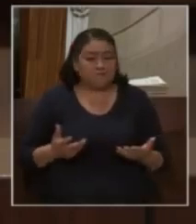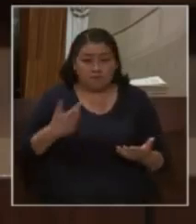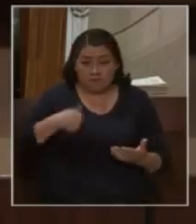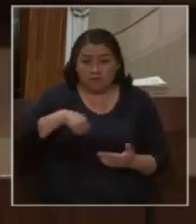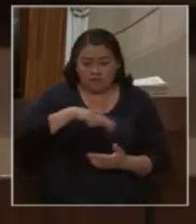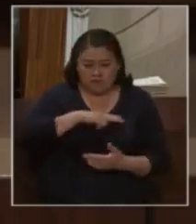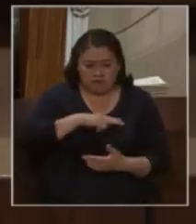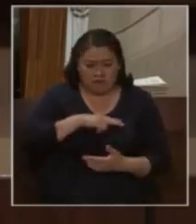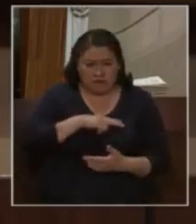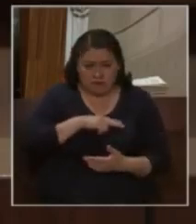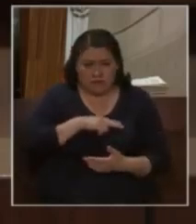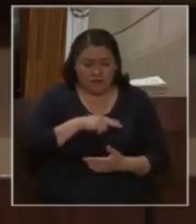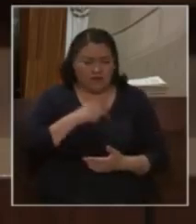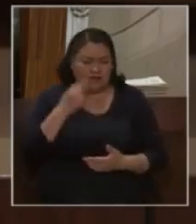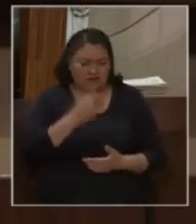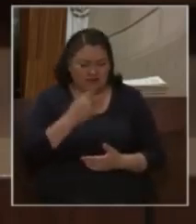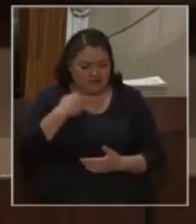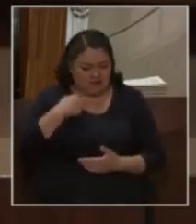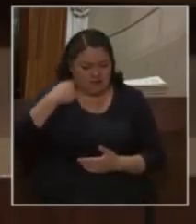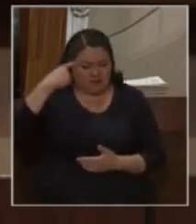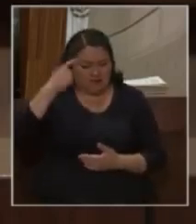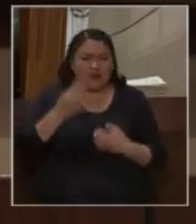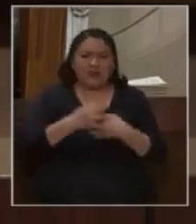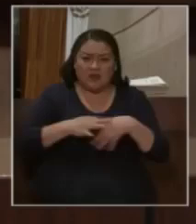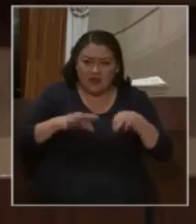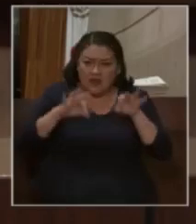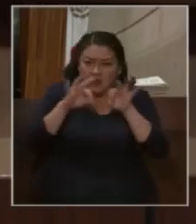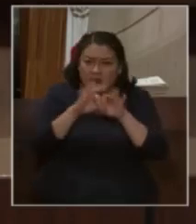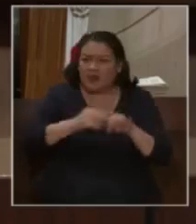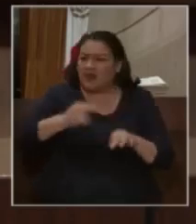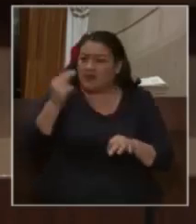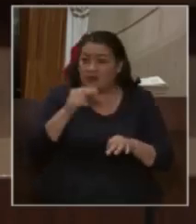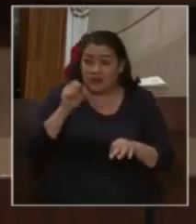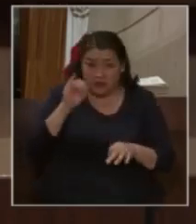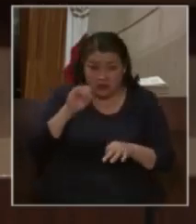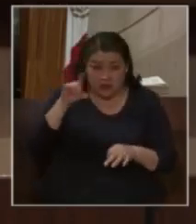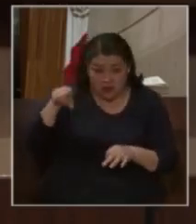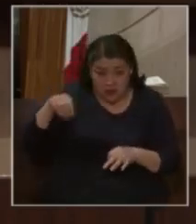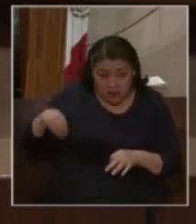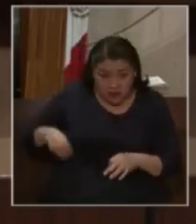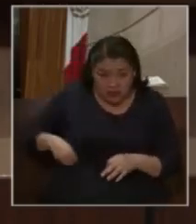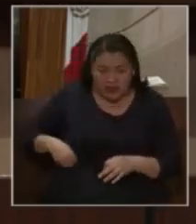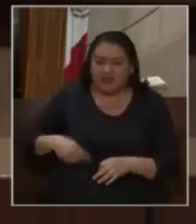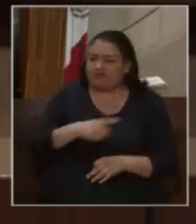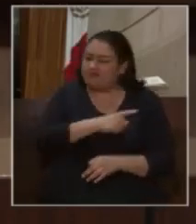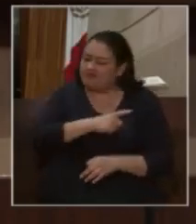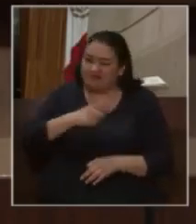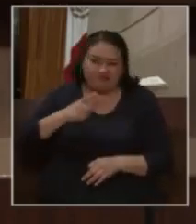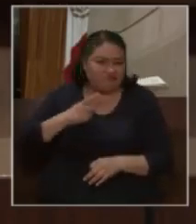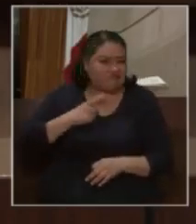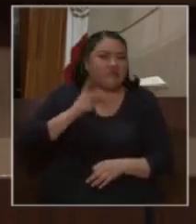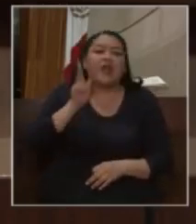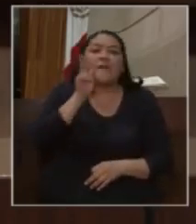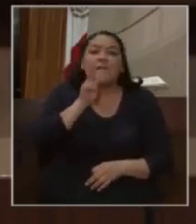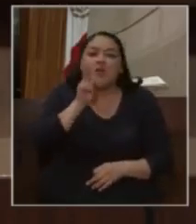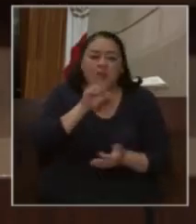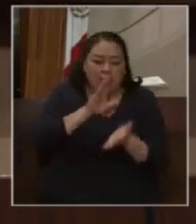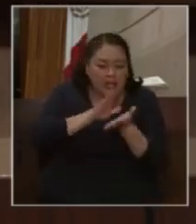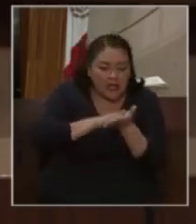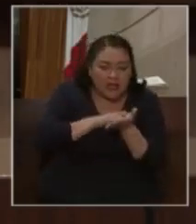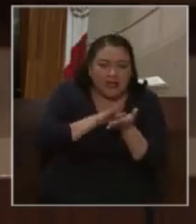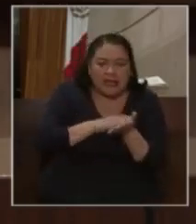esta, se hace indispensable contar con elementos de prueba sólidos que, por una